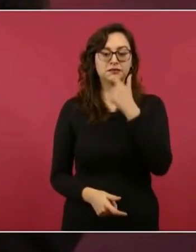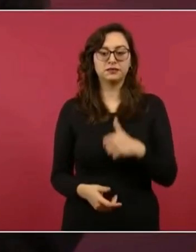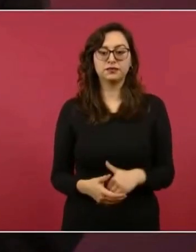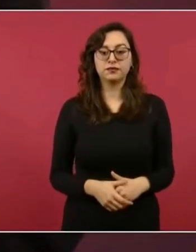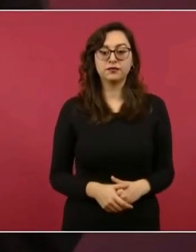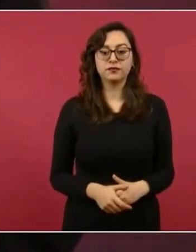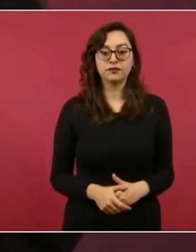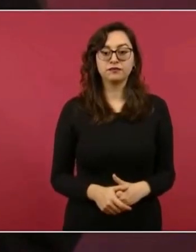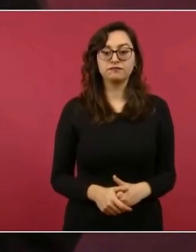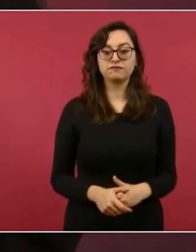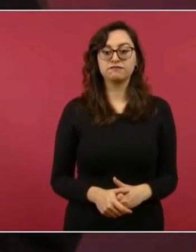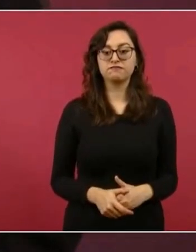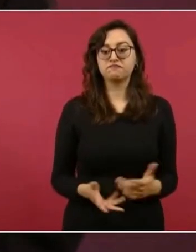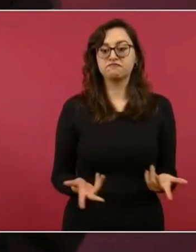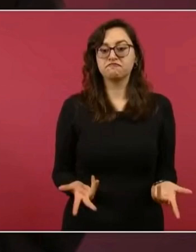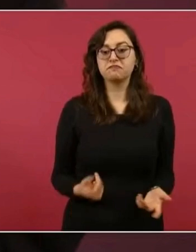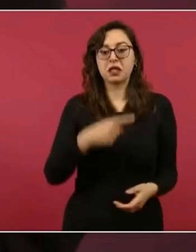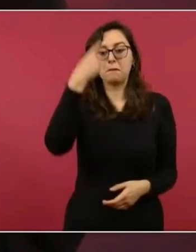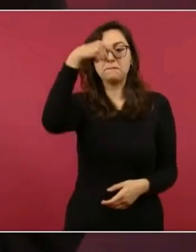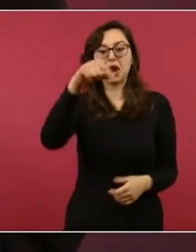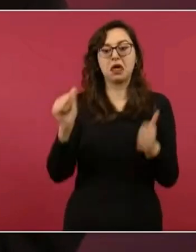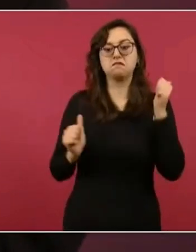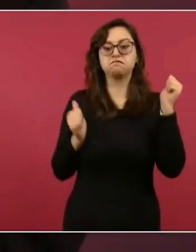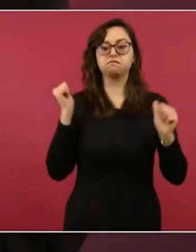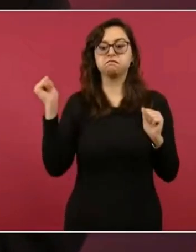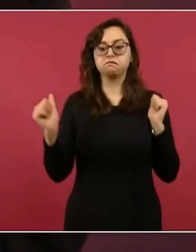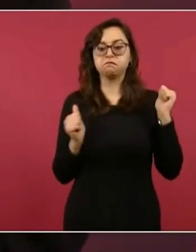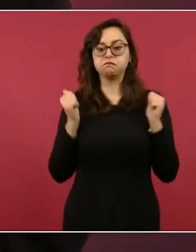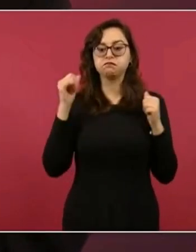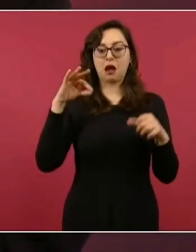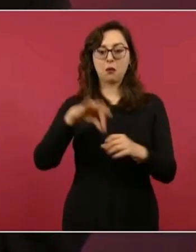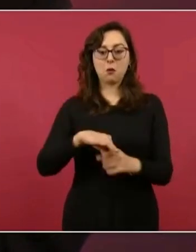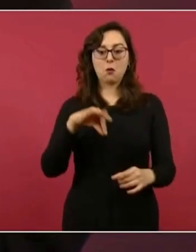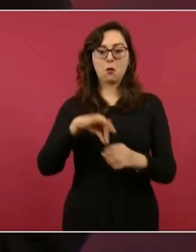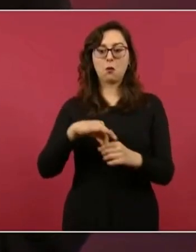o política electorera